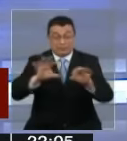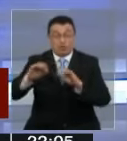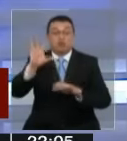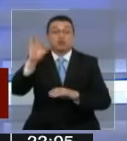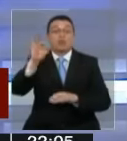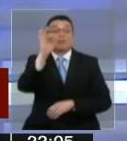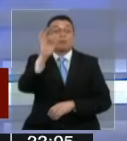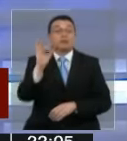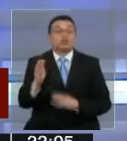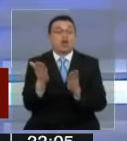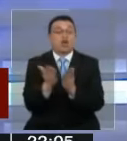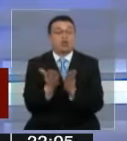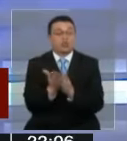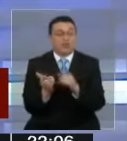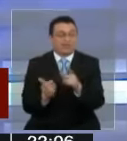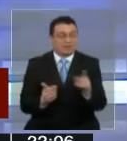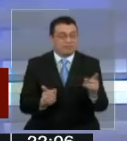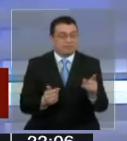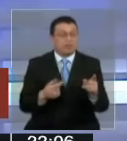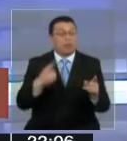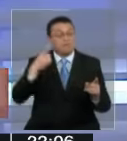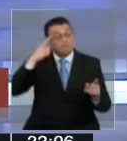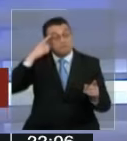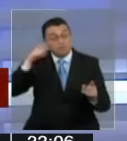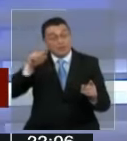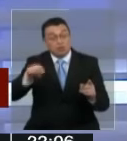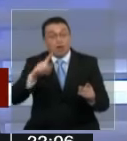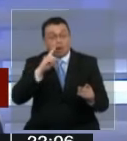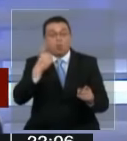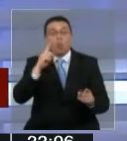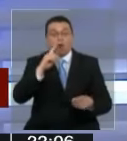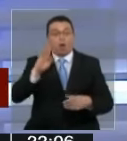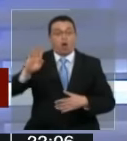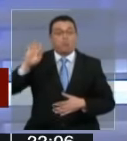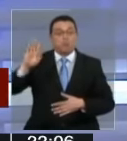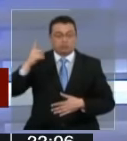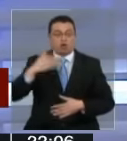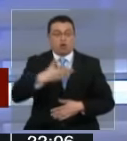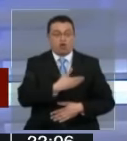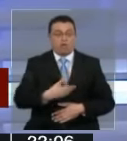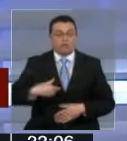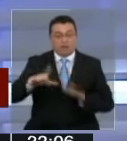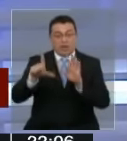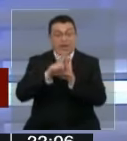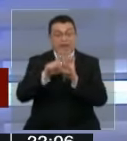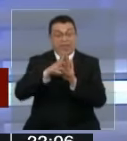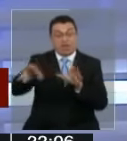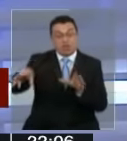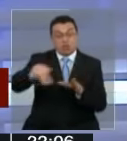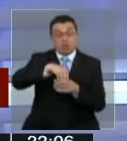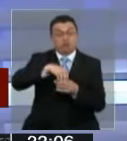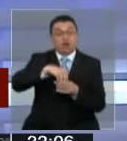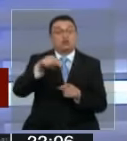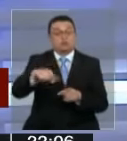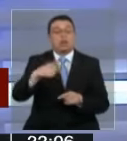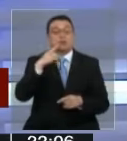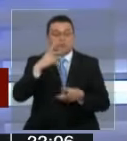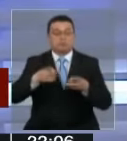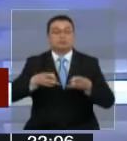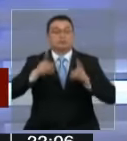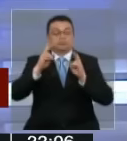50% de sus estudiantes. Esto a pesar de un compromiso que había hecho el gobierno en la ley de inclusión, que iba a permitir precisamente que